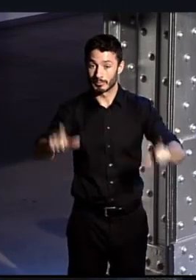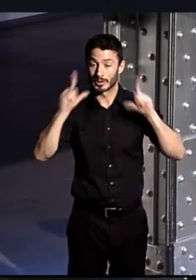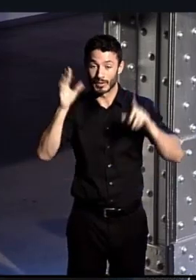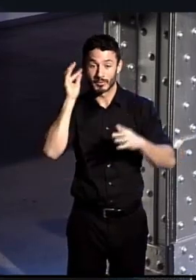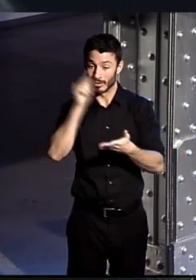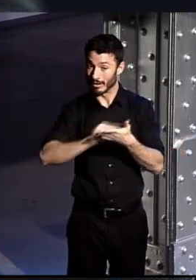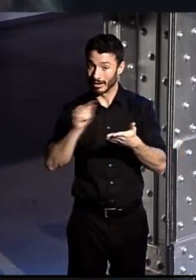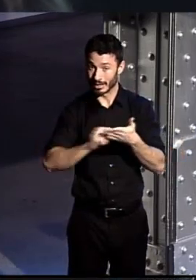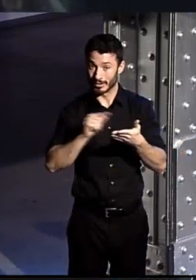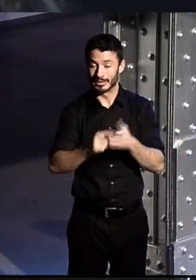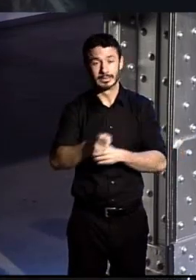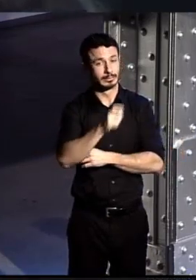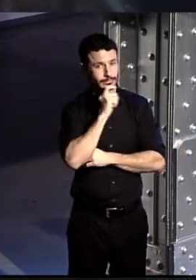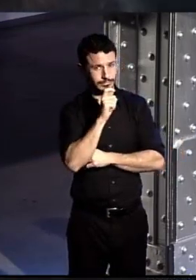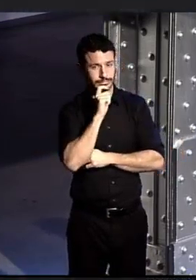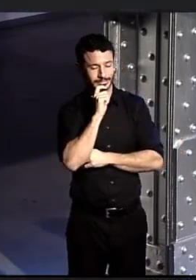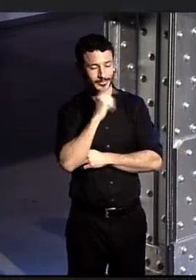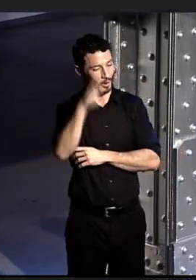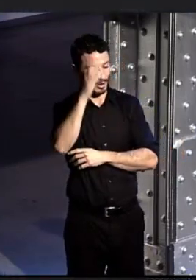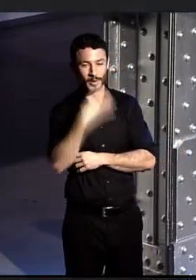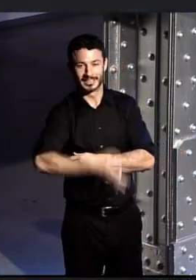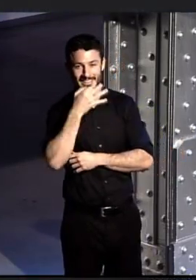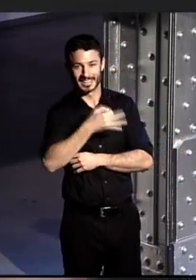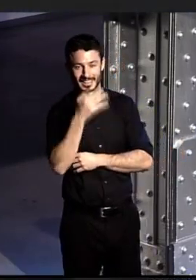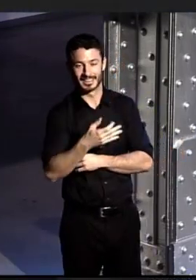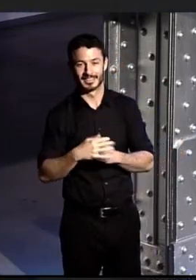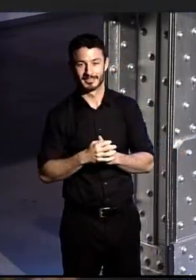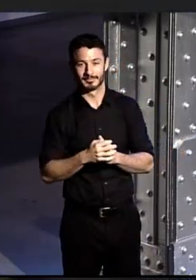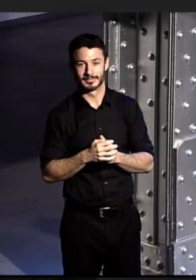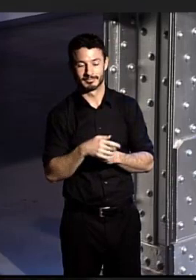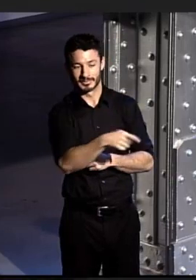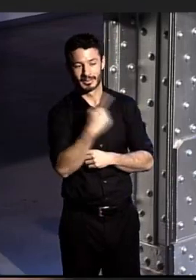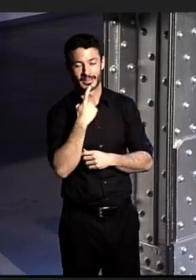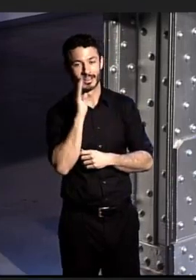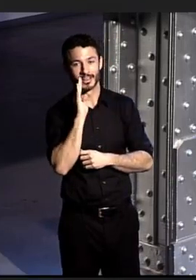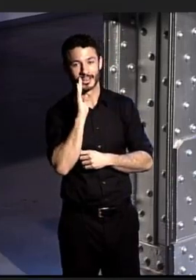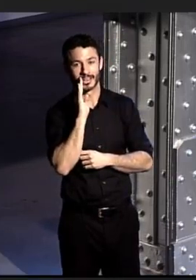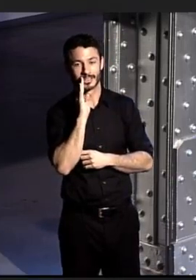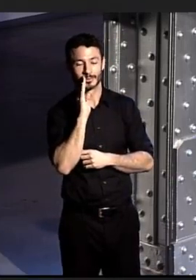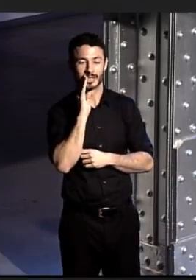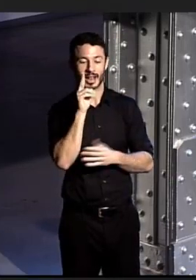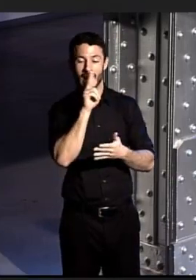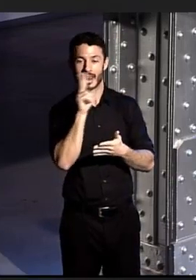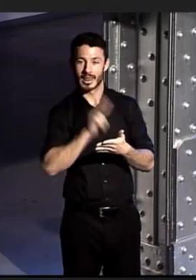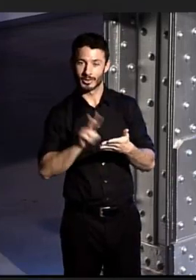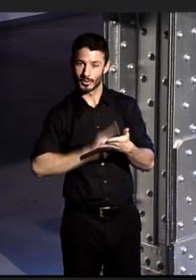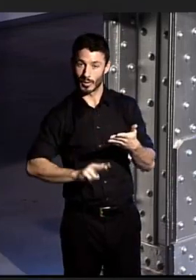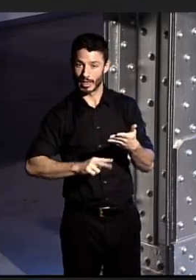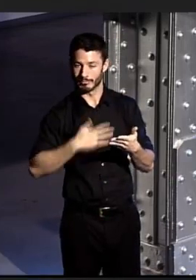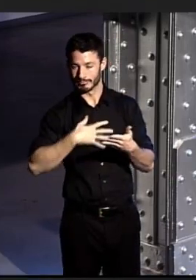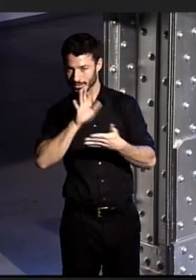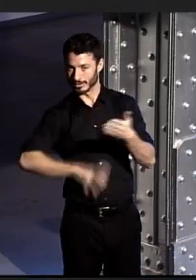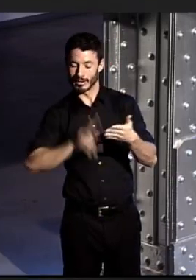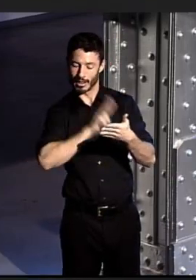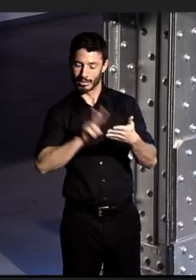mejor otras cosas, ¿no? Bueno, hola, buenas tardes. Gracias por invitarme a mí. Bueno, lo que dices es como una lectura que has hecho tú del artículo que